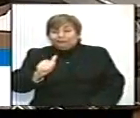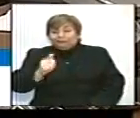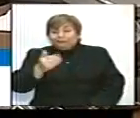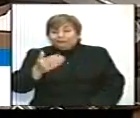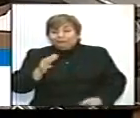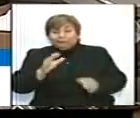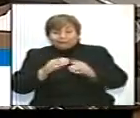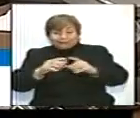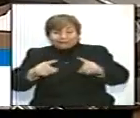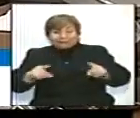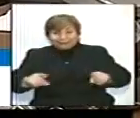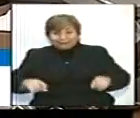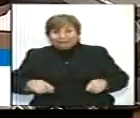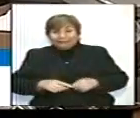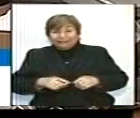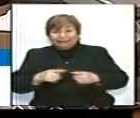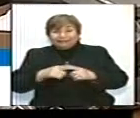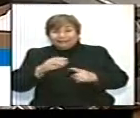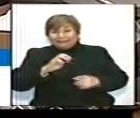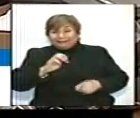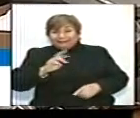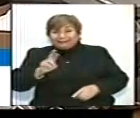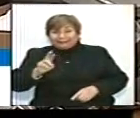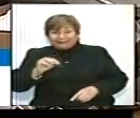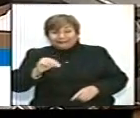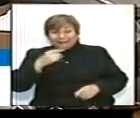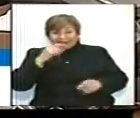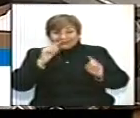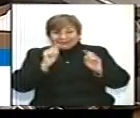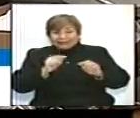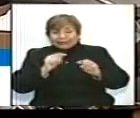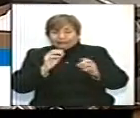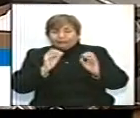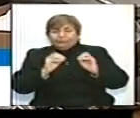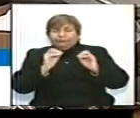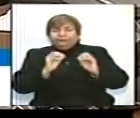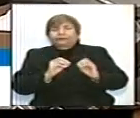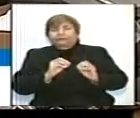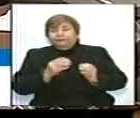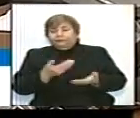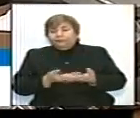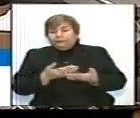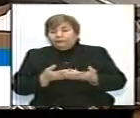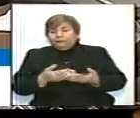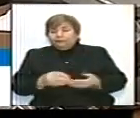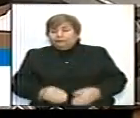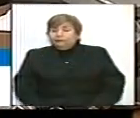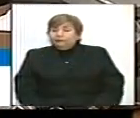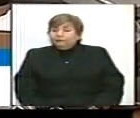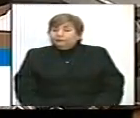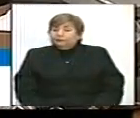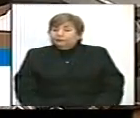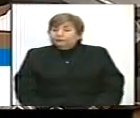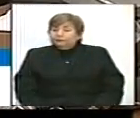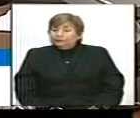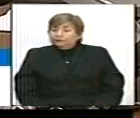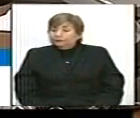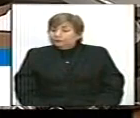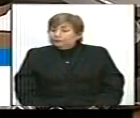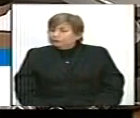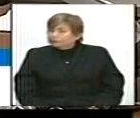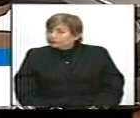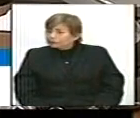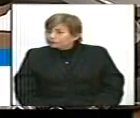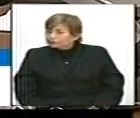cercanos al terreno, garantizar el acceso vial al terreno, ¿no? Porque ahorita es una trocha carrozable y se espera que haya un tipo afirmado